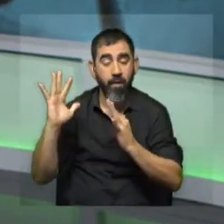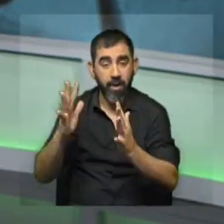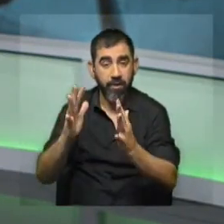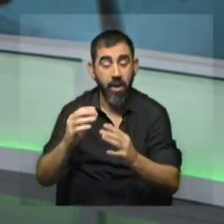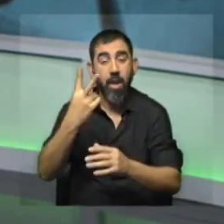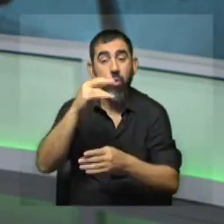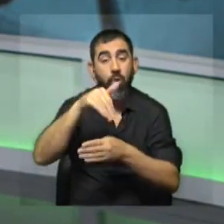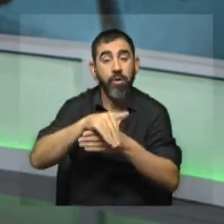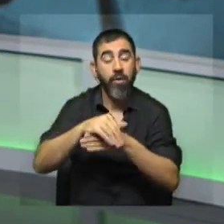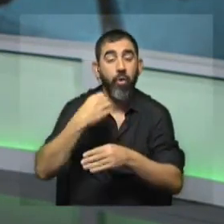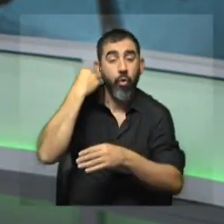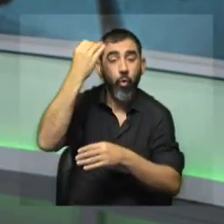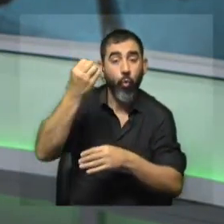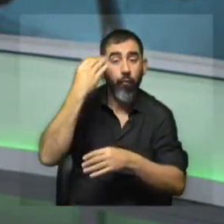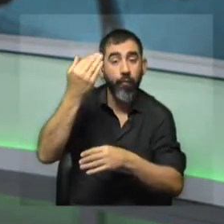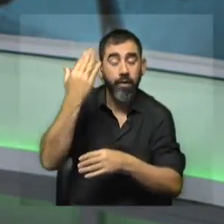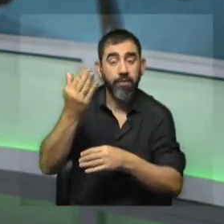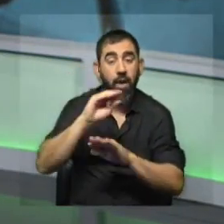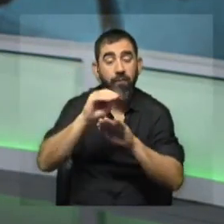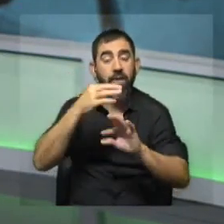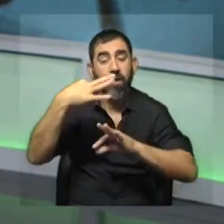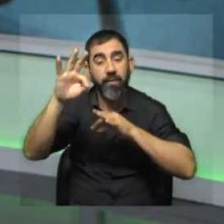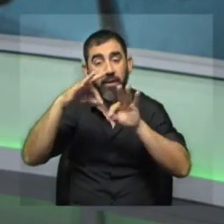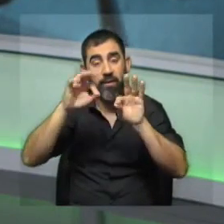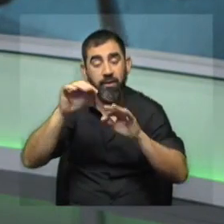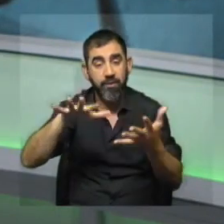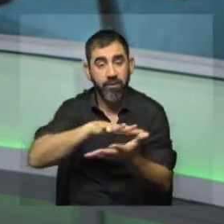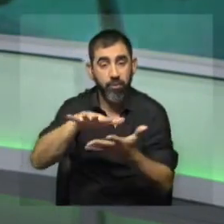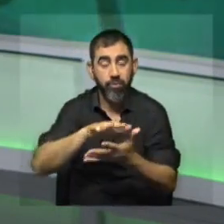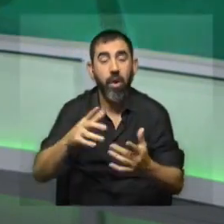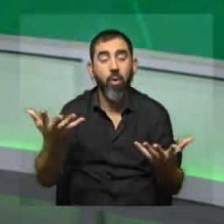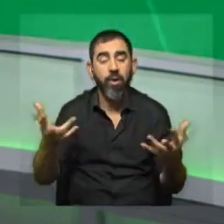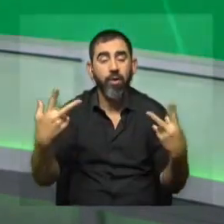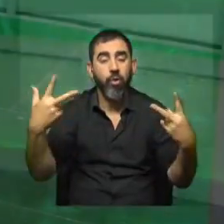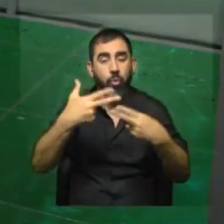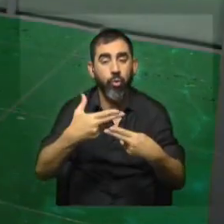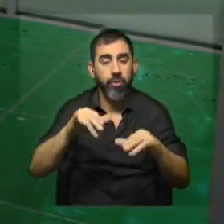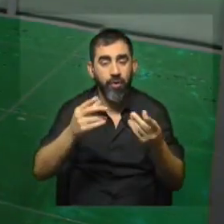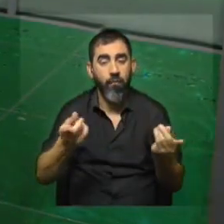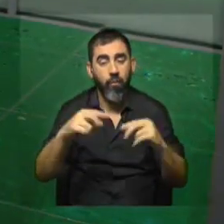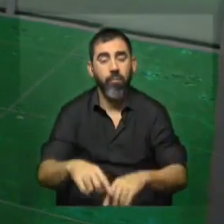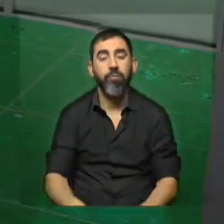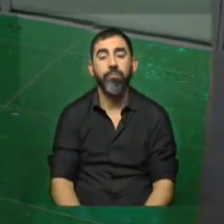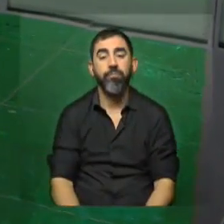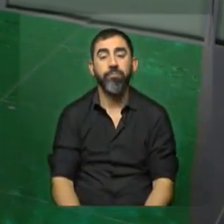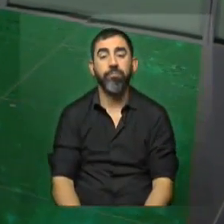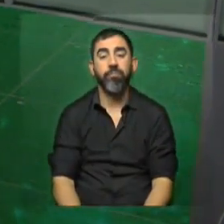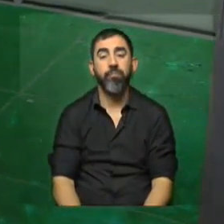incluso va a haber una conferencia de prensa para anunciar los detalles de estas iniciativas. Ahora sí, vamos a la pausa, volvemos enseguida.